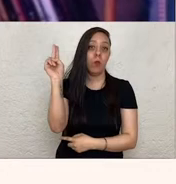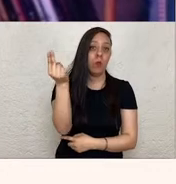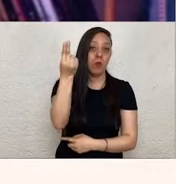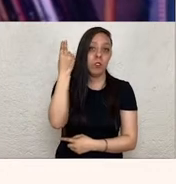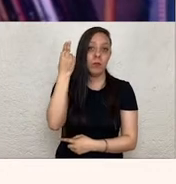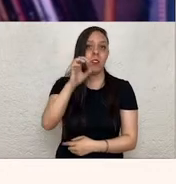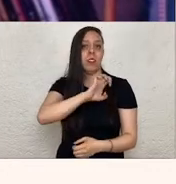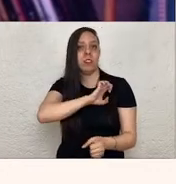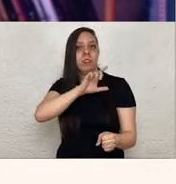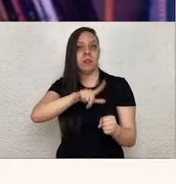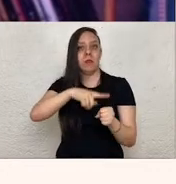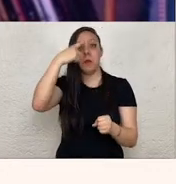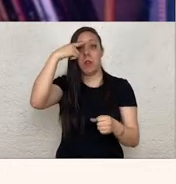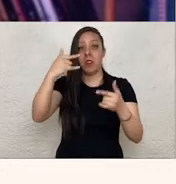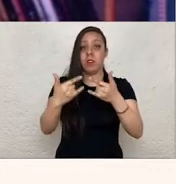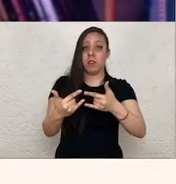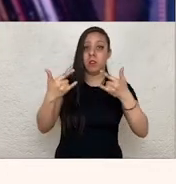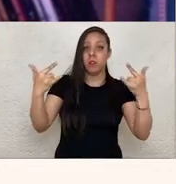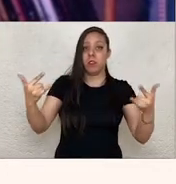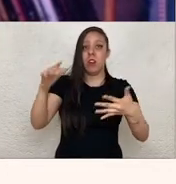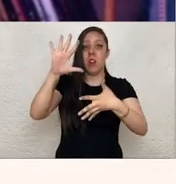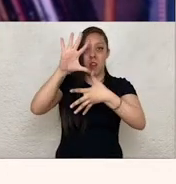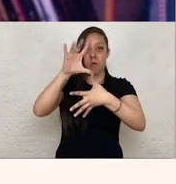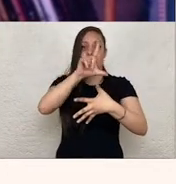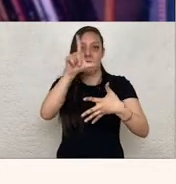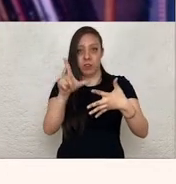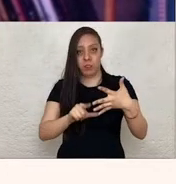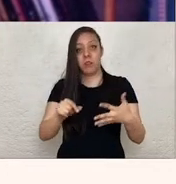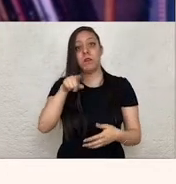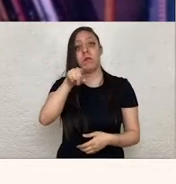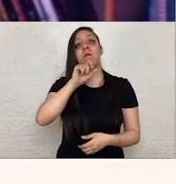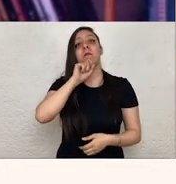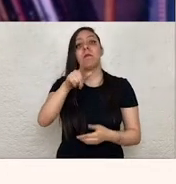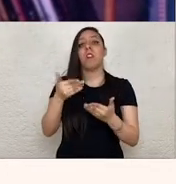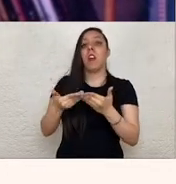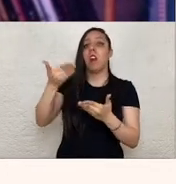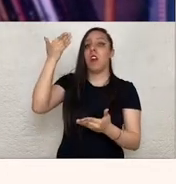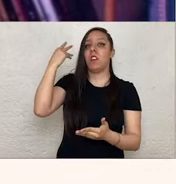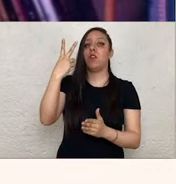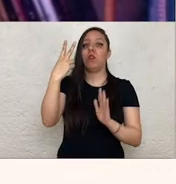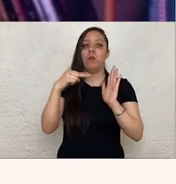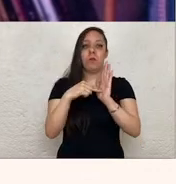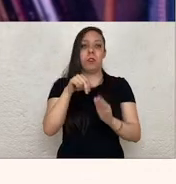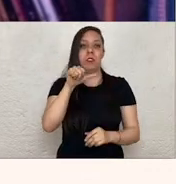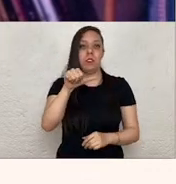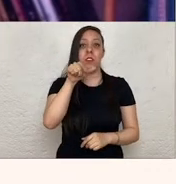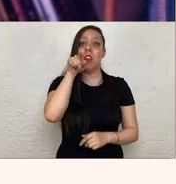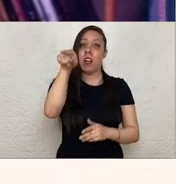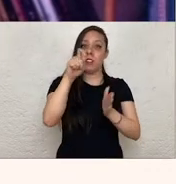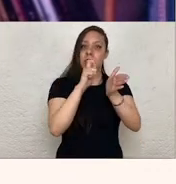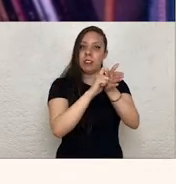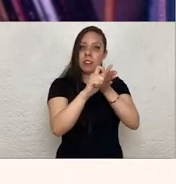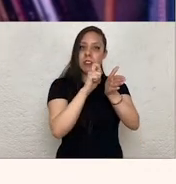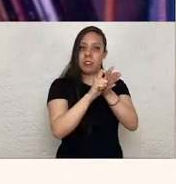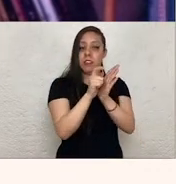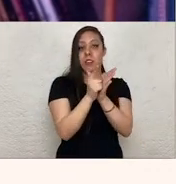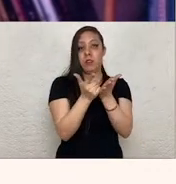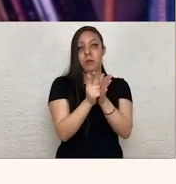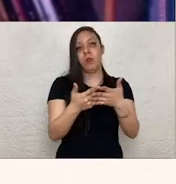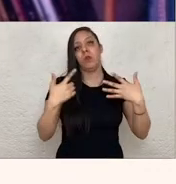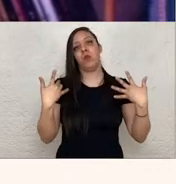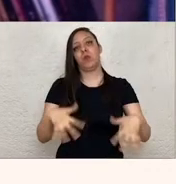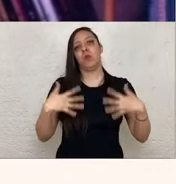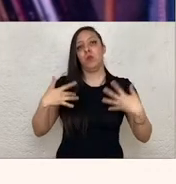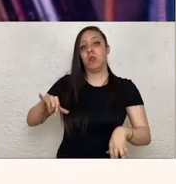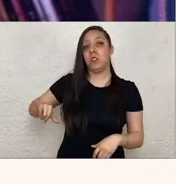Rogers y es especialista en historia latinoamericana. Y además escribió hace poco, si no mal recuerdo, en el 2016, un libro